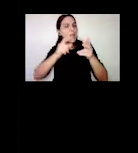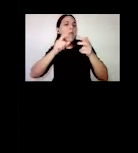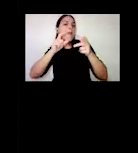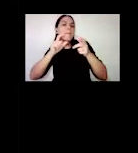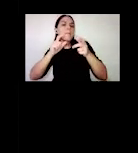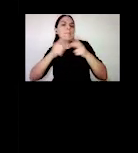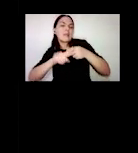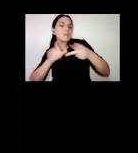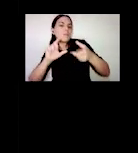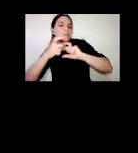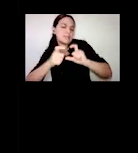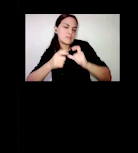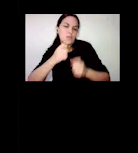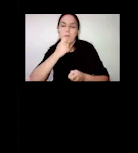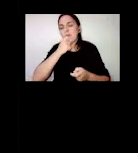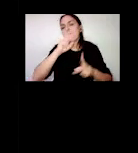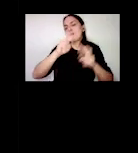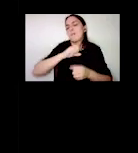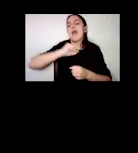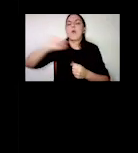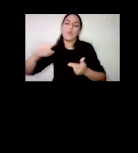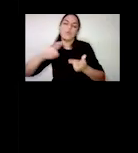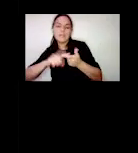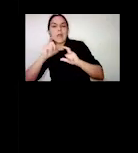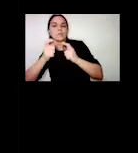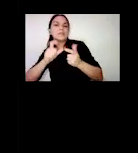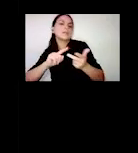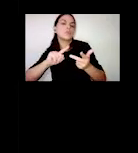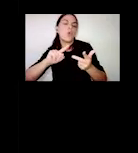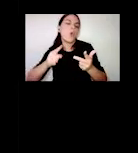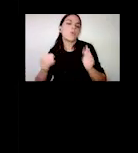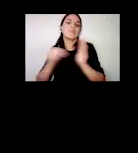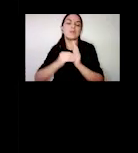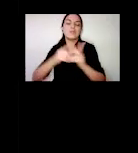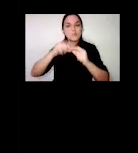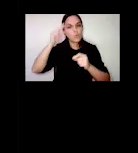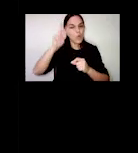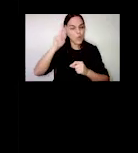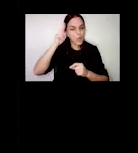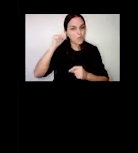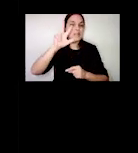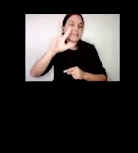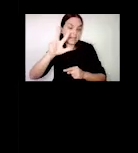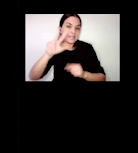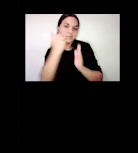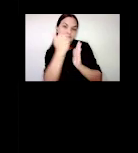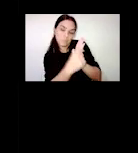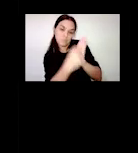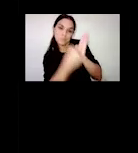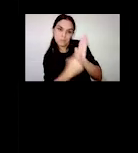inflación contable, como es los mecanismos de actualización previstos en el artículo 93, primero y segundo párrafo,